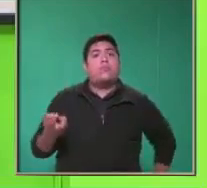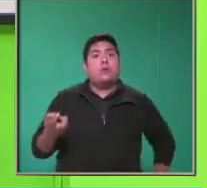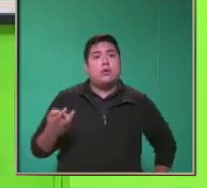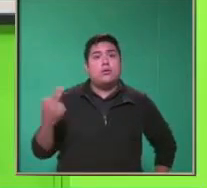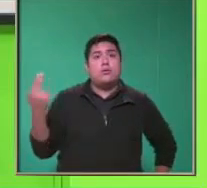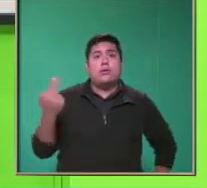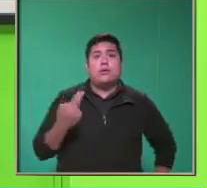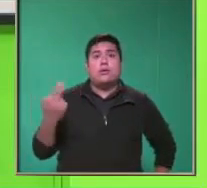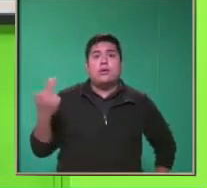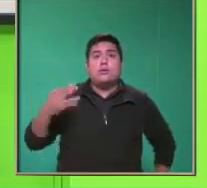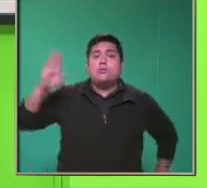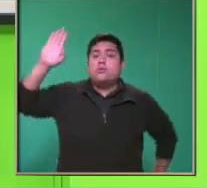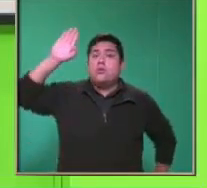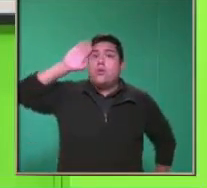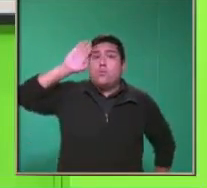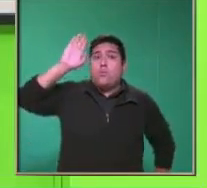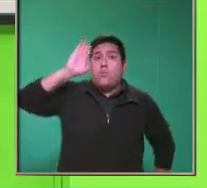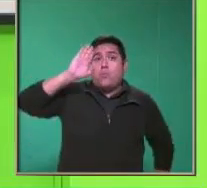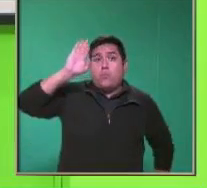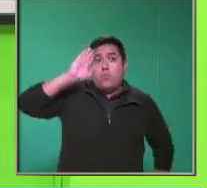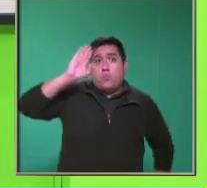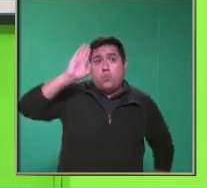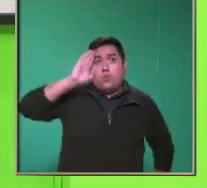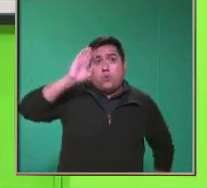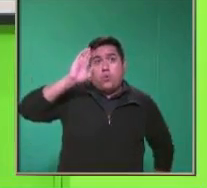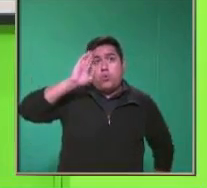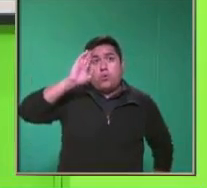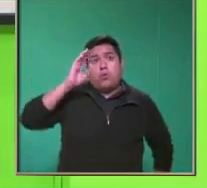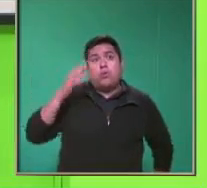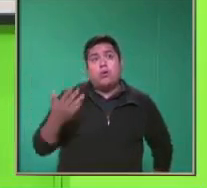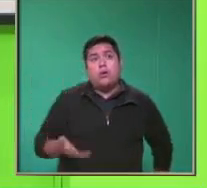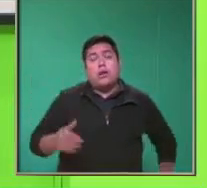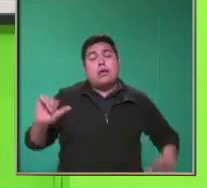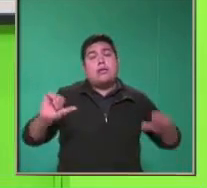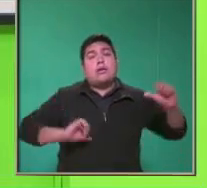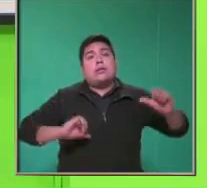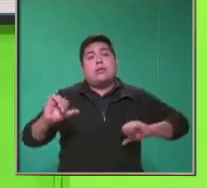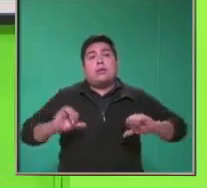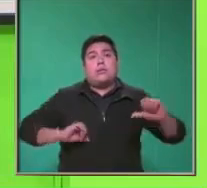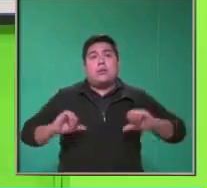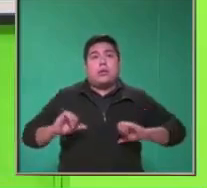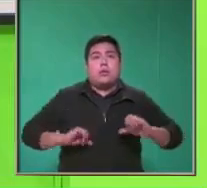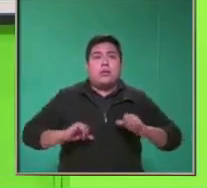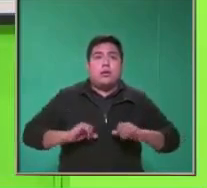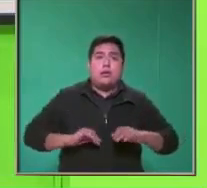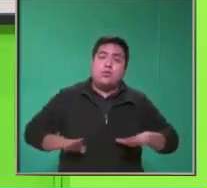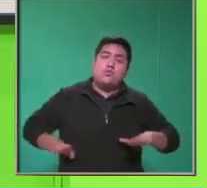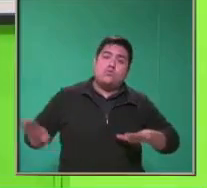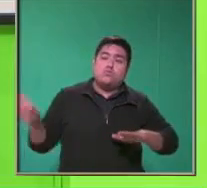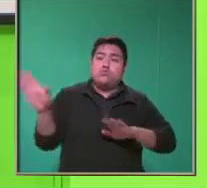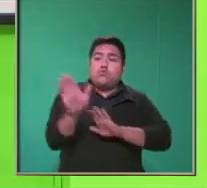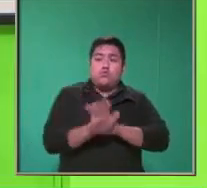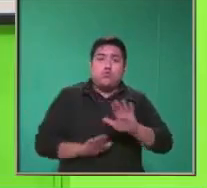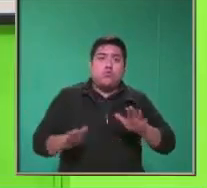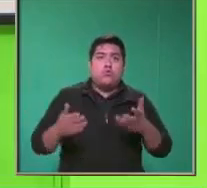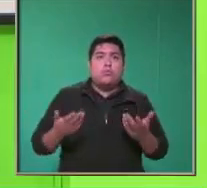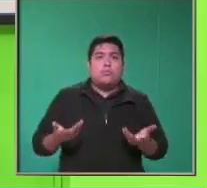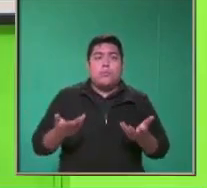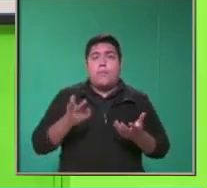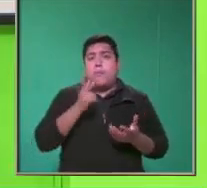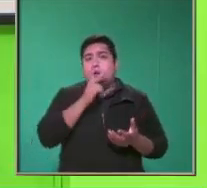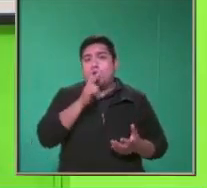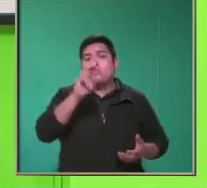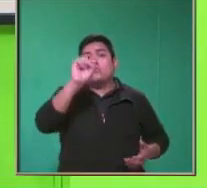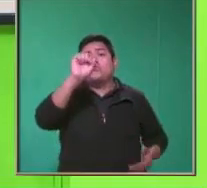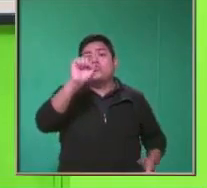necesito pensar en cómo sustentar esas actividades. Esa era la palabra que estábamos buscando,